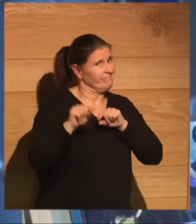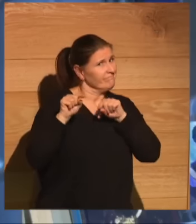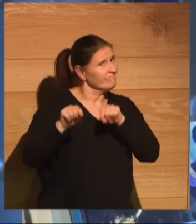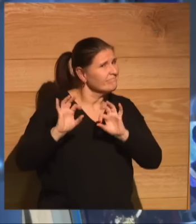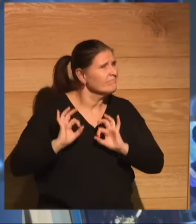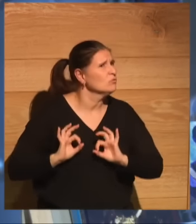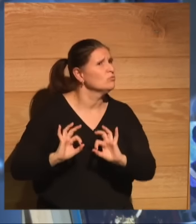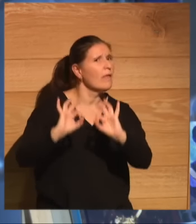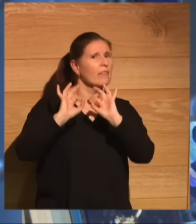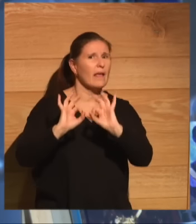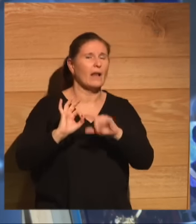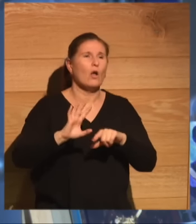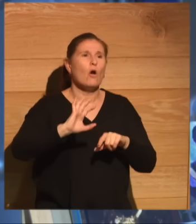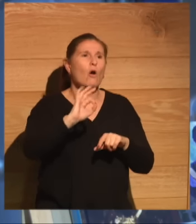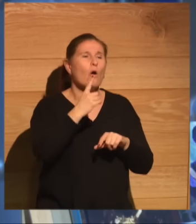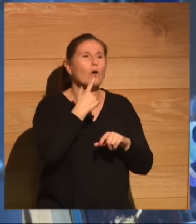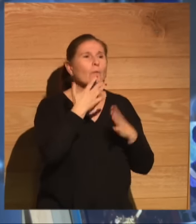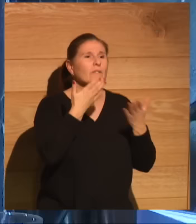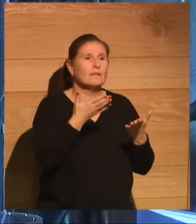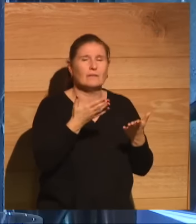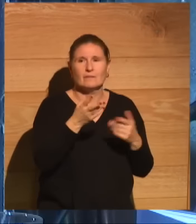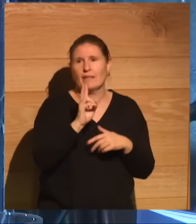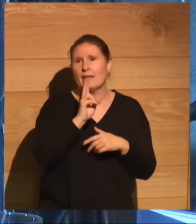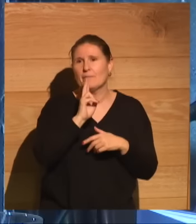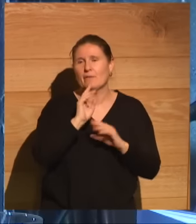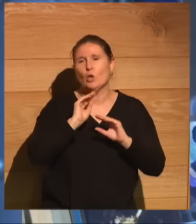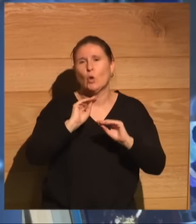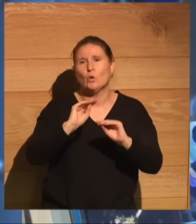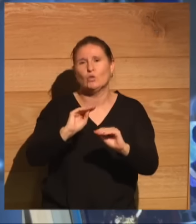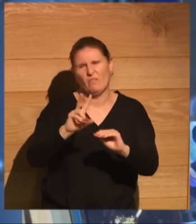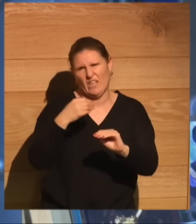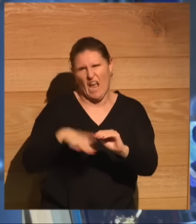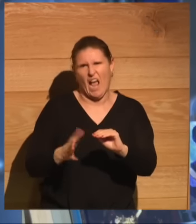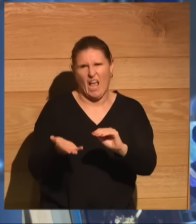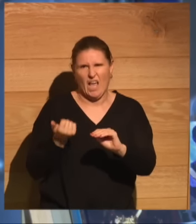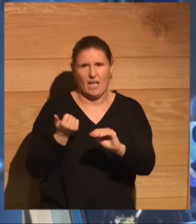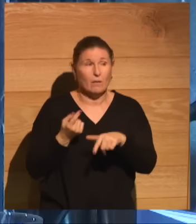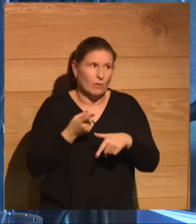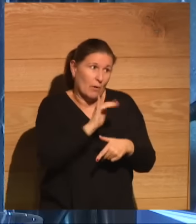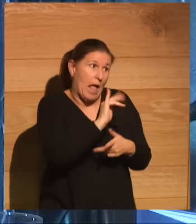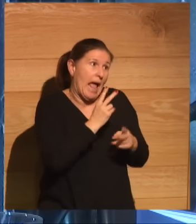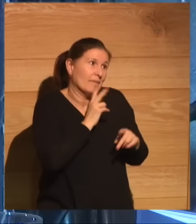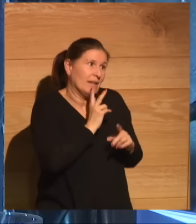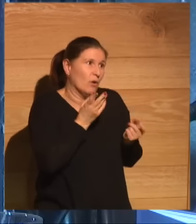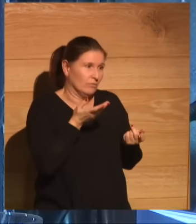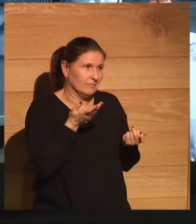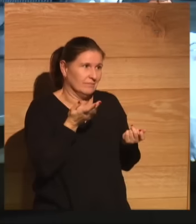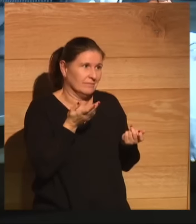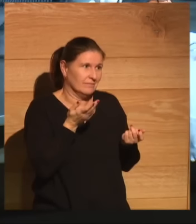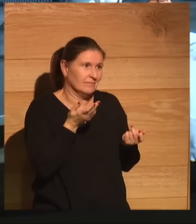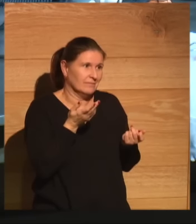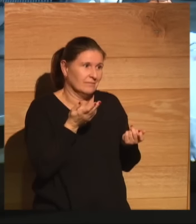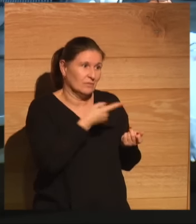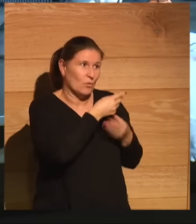determinada imaginería infantil. Hay que ir acabando con el verbo subsumir. Y, pero al menos existe, Juan.